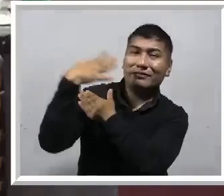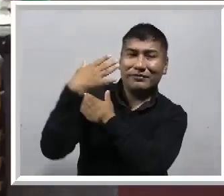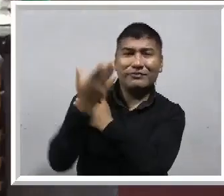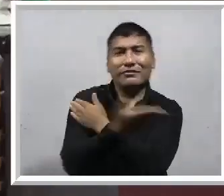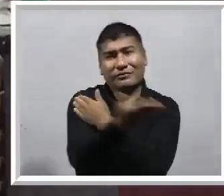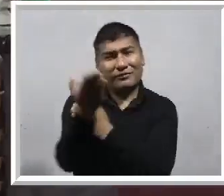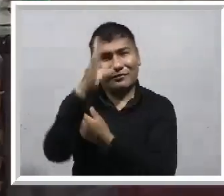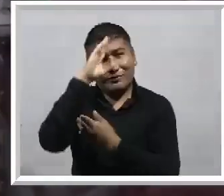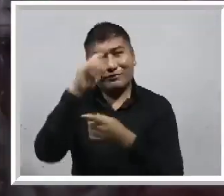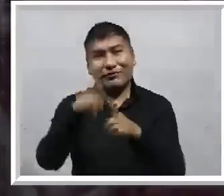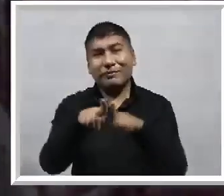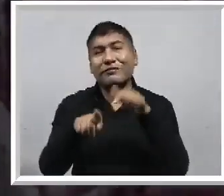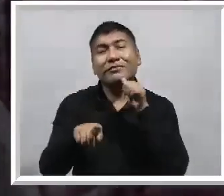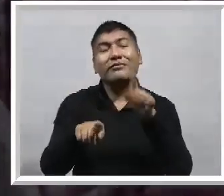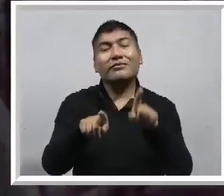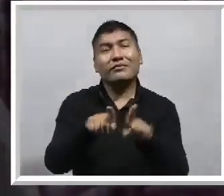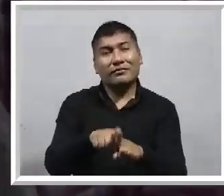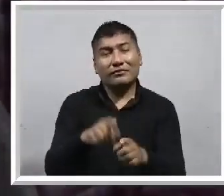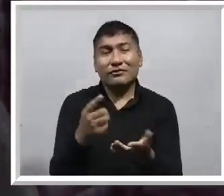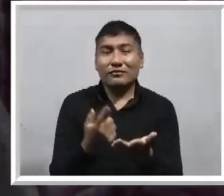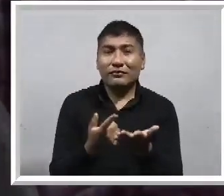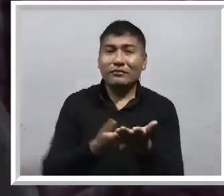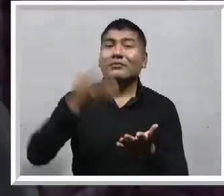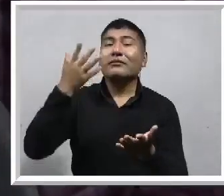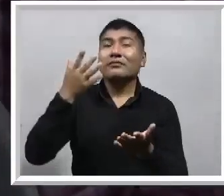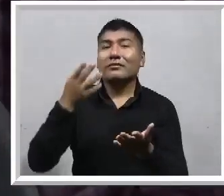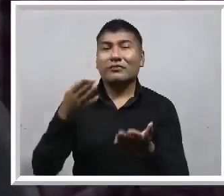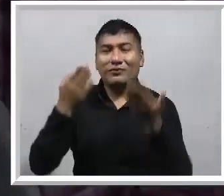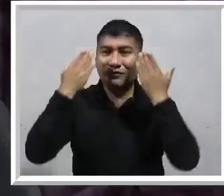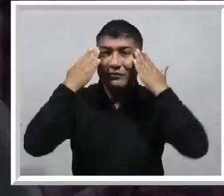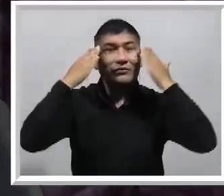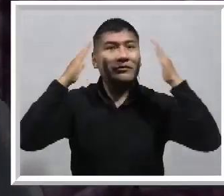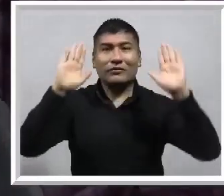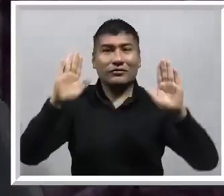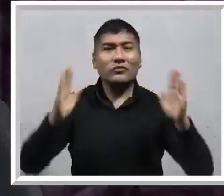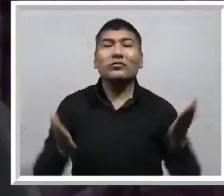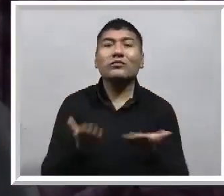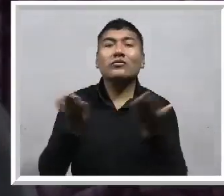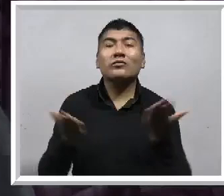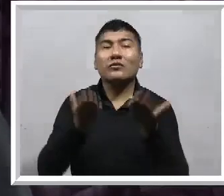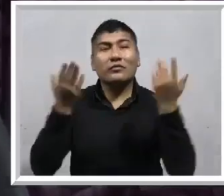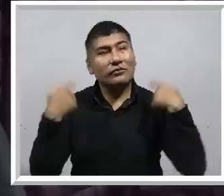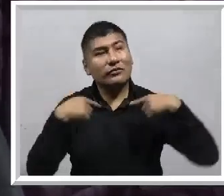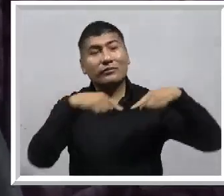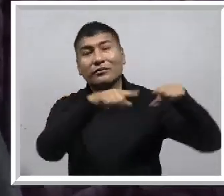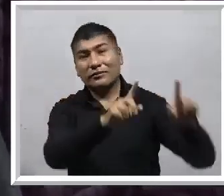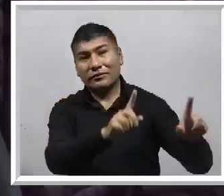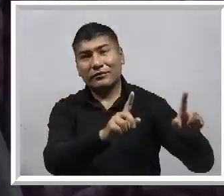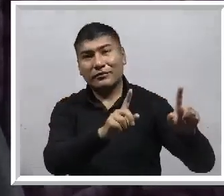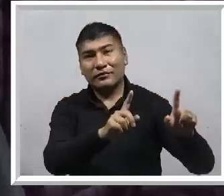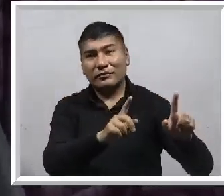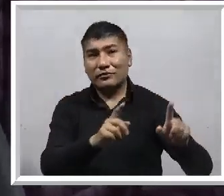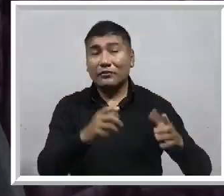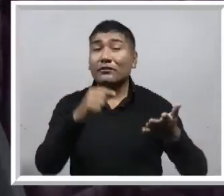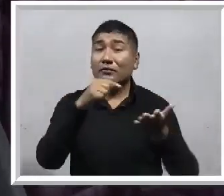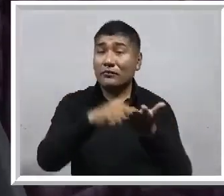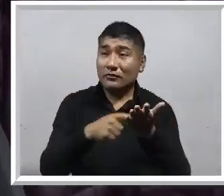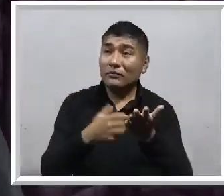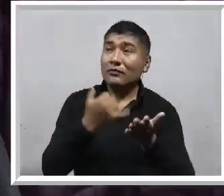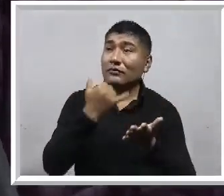y hermanas a veces no sabemos A dónde acudir no Esto está